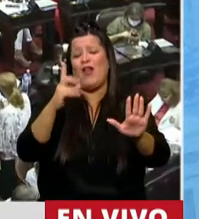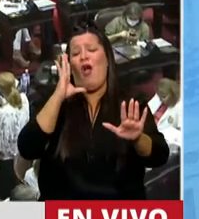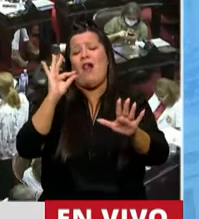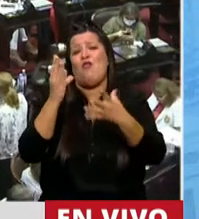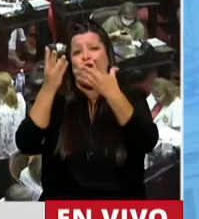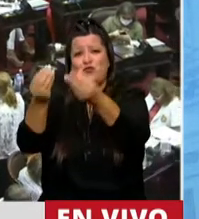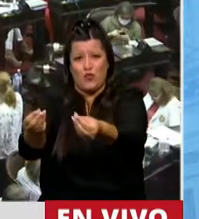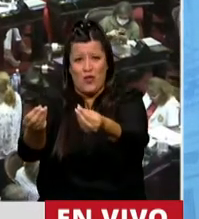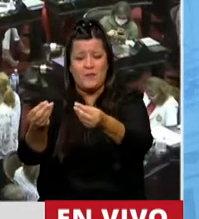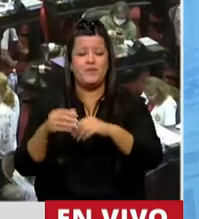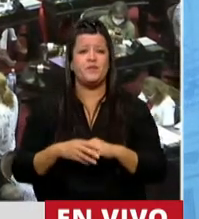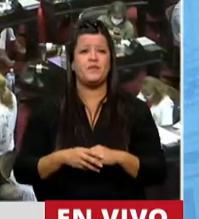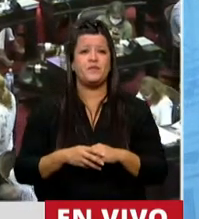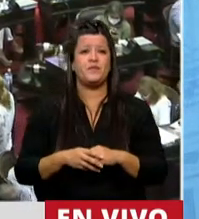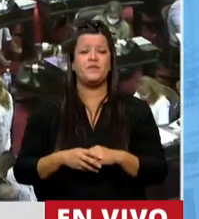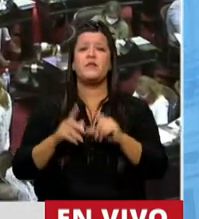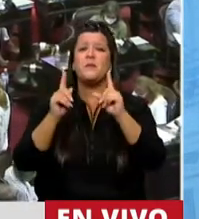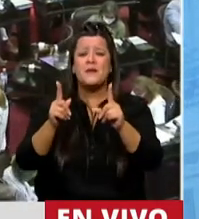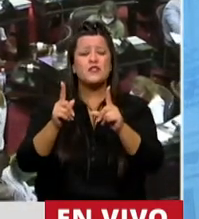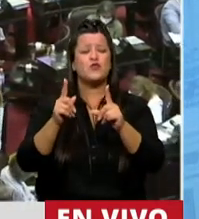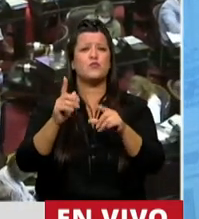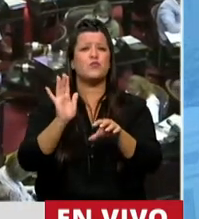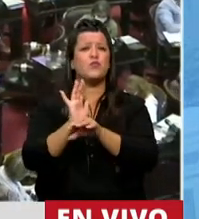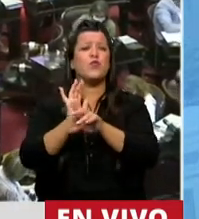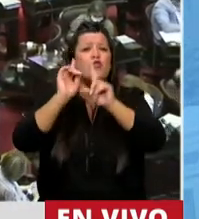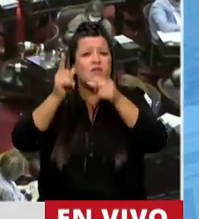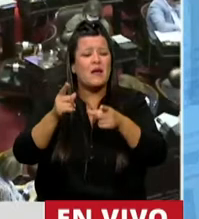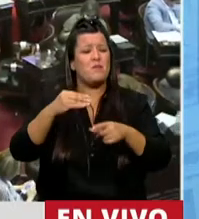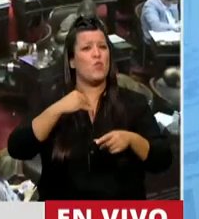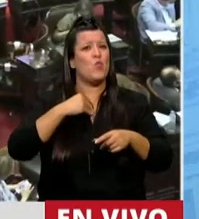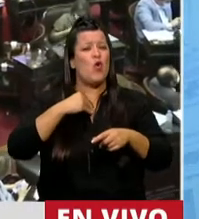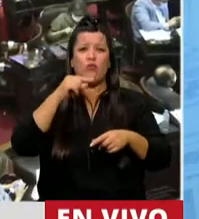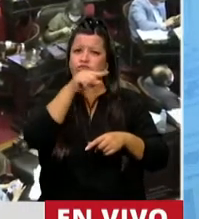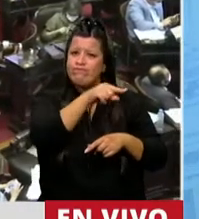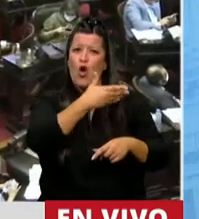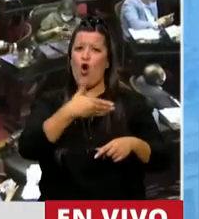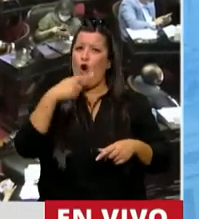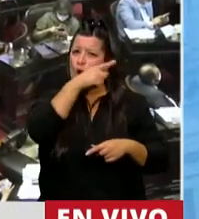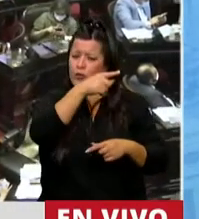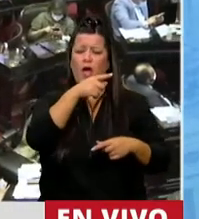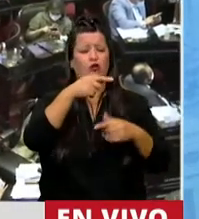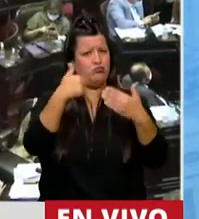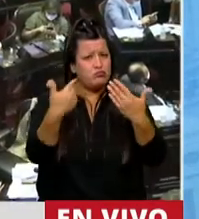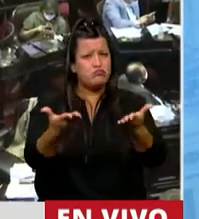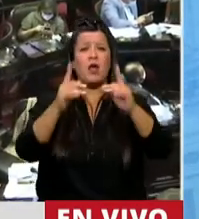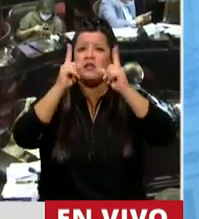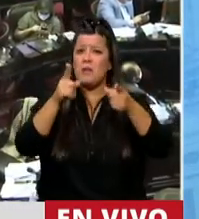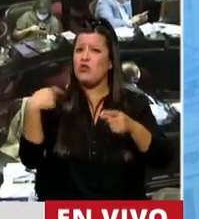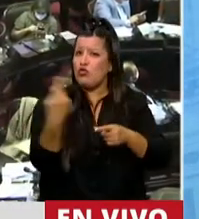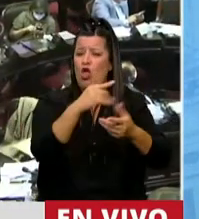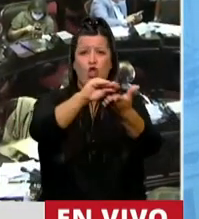siguiendo en línea con lo que es la voluntad de nuestro gobierno y de todos los legisladores, porque esta